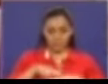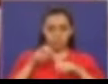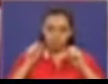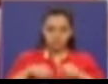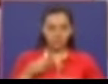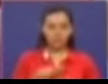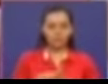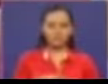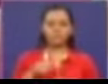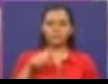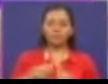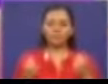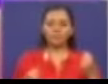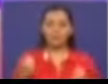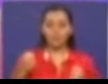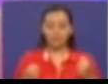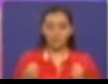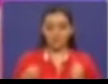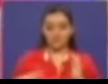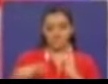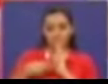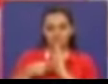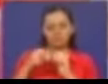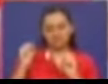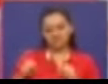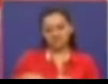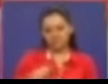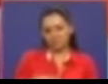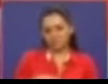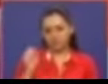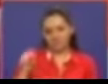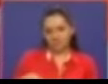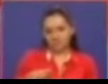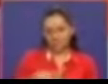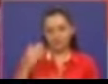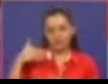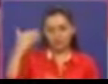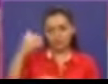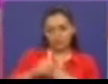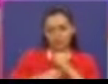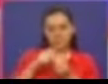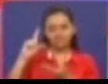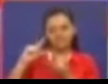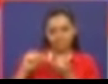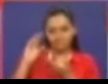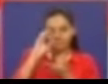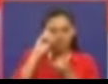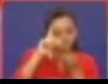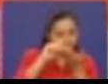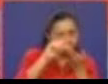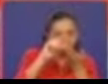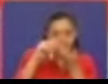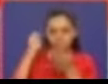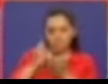pueda comprar un carro eléctrico, vamos a comprar esos carros eléctricos. Hay que bajar un poco más los precios y